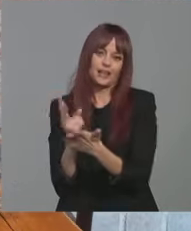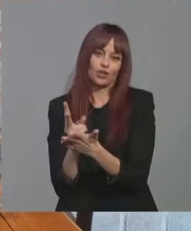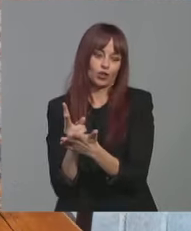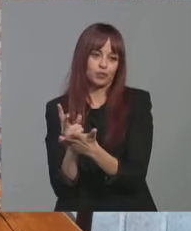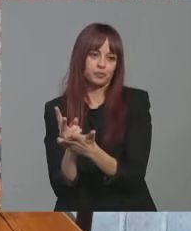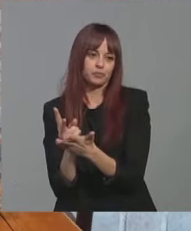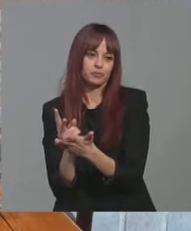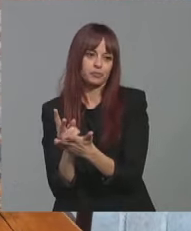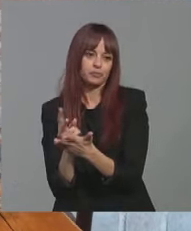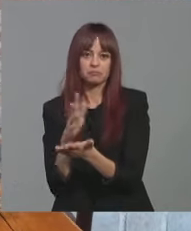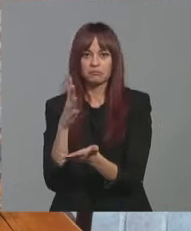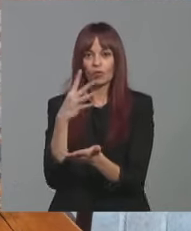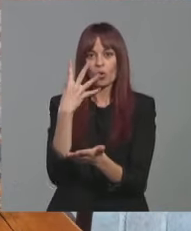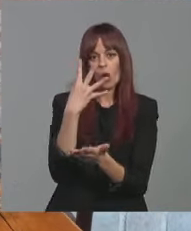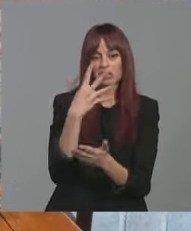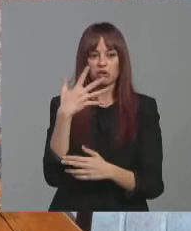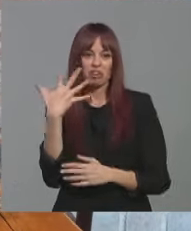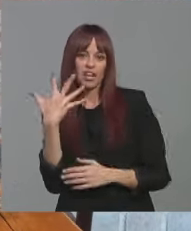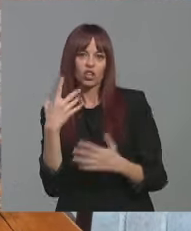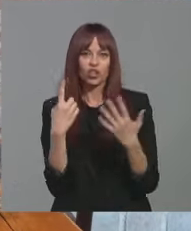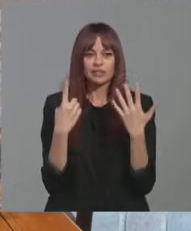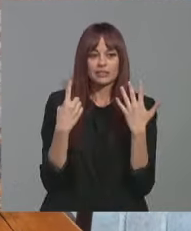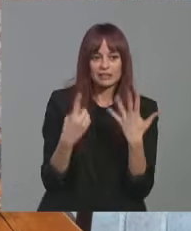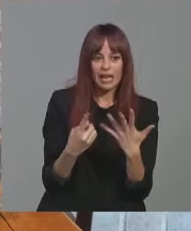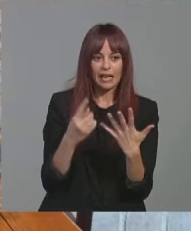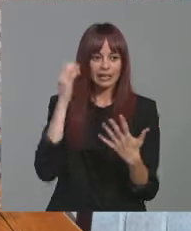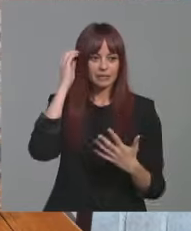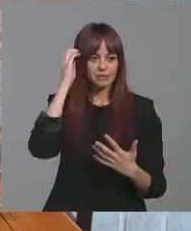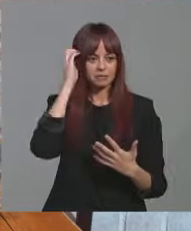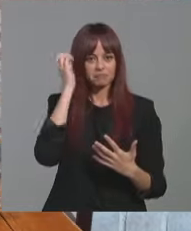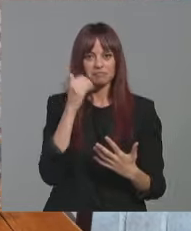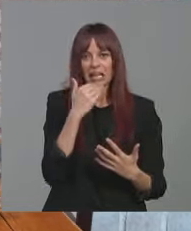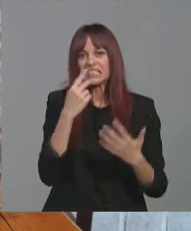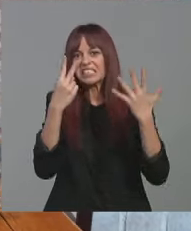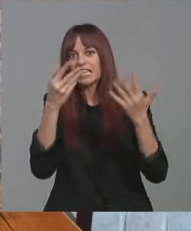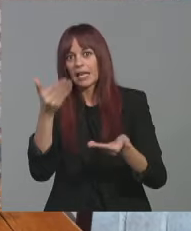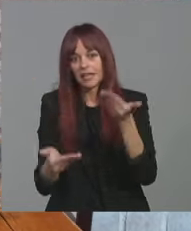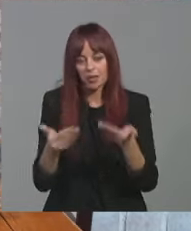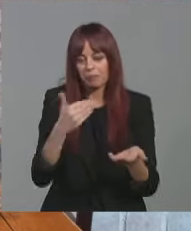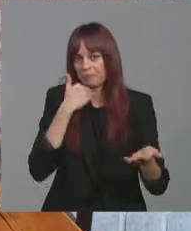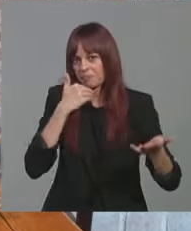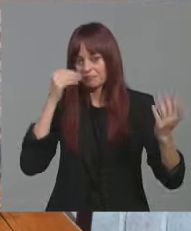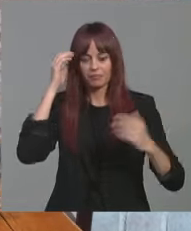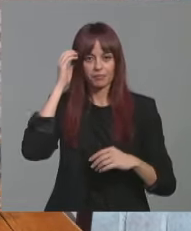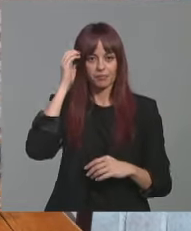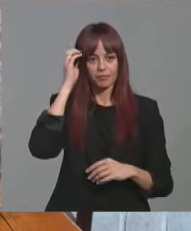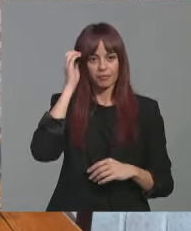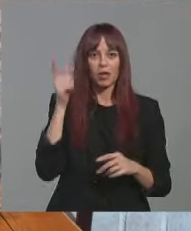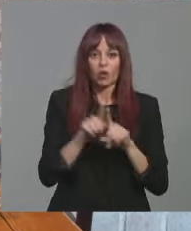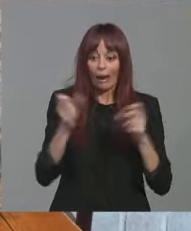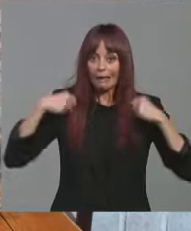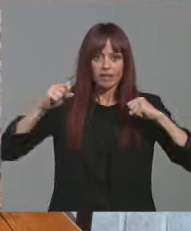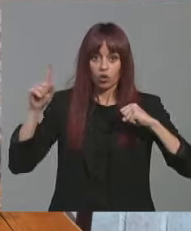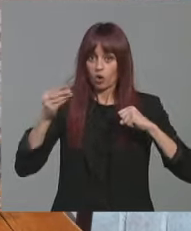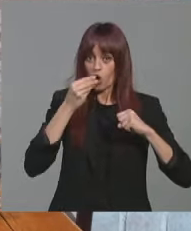eso en torno a 4 c se eh ha habido alguno de 7 kg Ajá pero no es que lo entrene yo como así